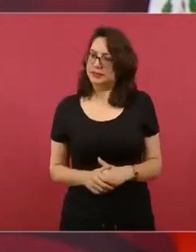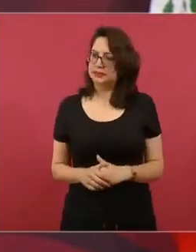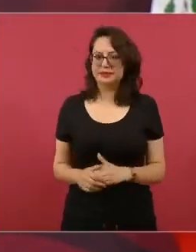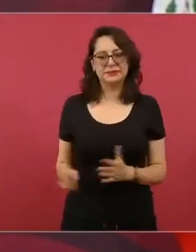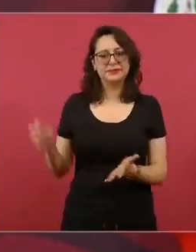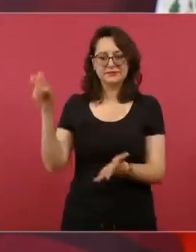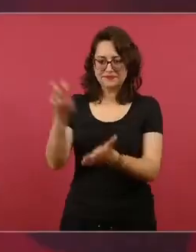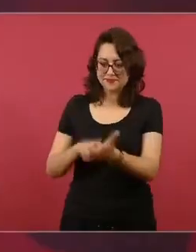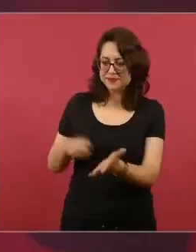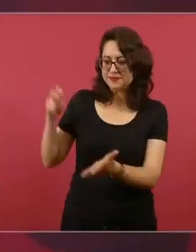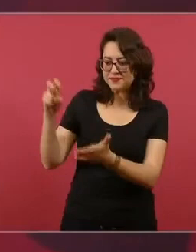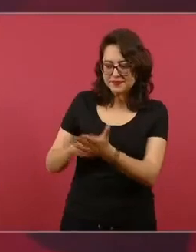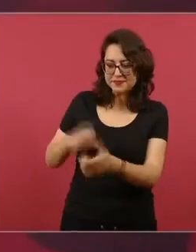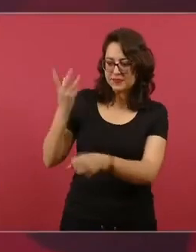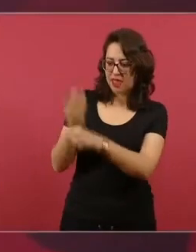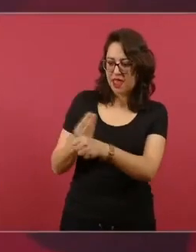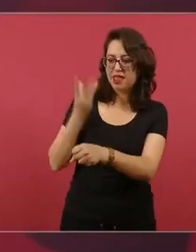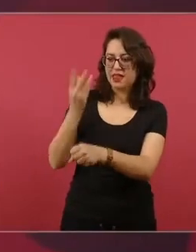y se volvió universal.